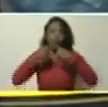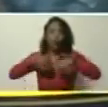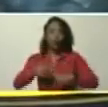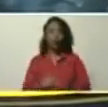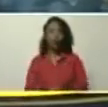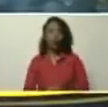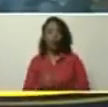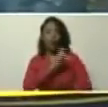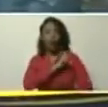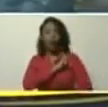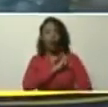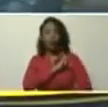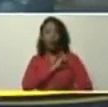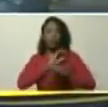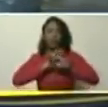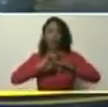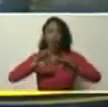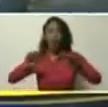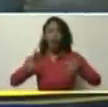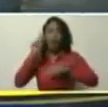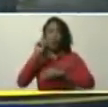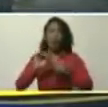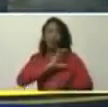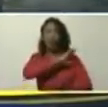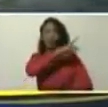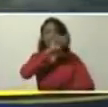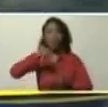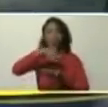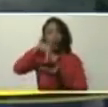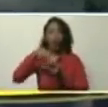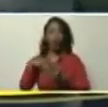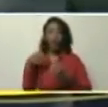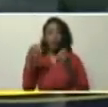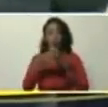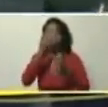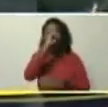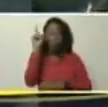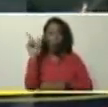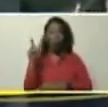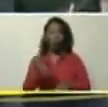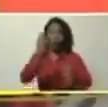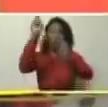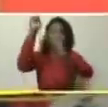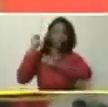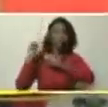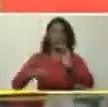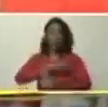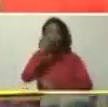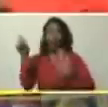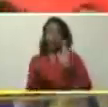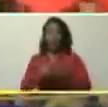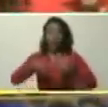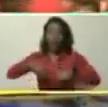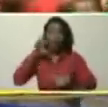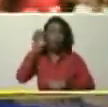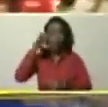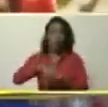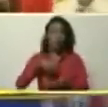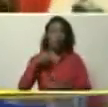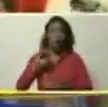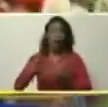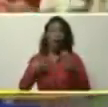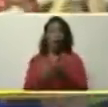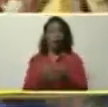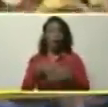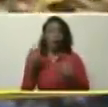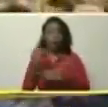De enero, perdón. Convocamos también a la Dirección Nacional del Partido, que asume las responsabilidades plenas del partido en el Estado hasta tanto